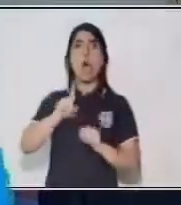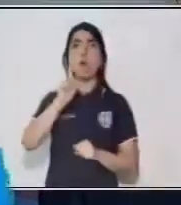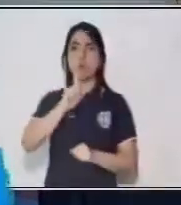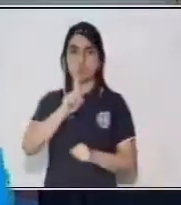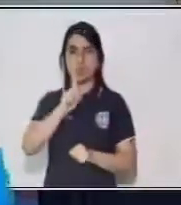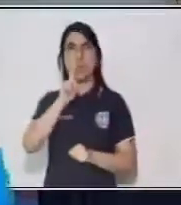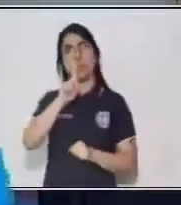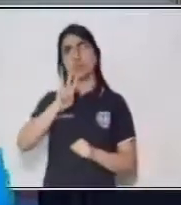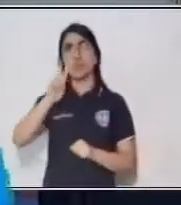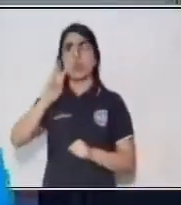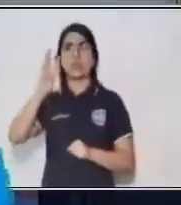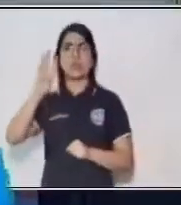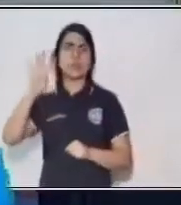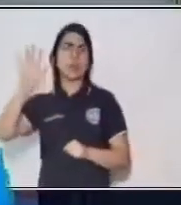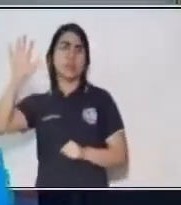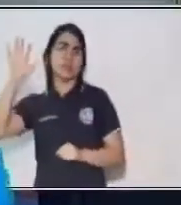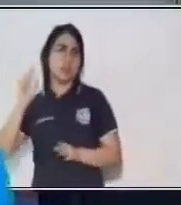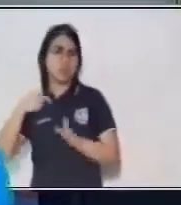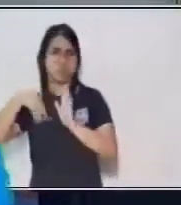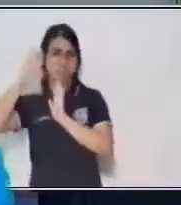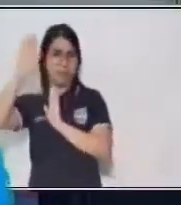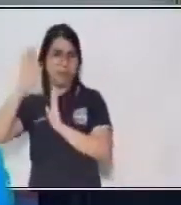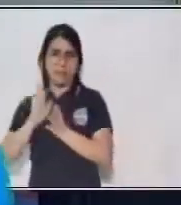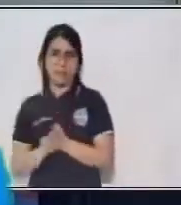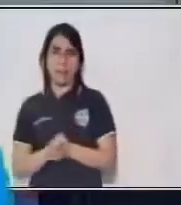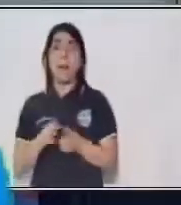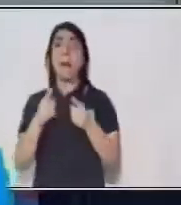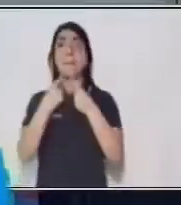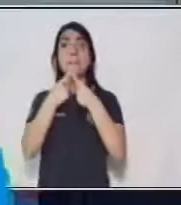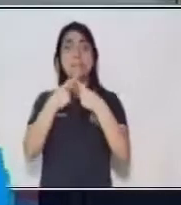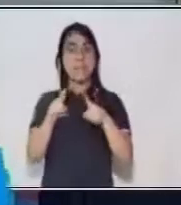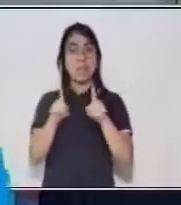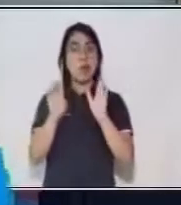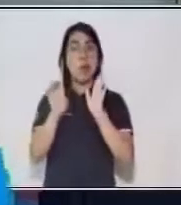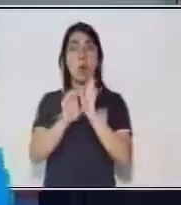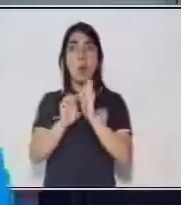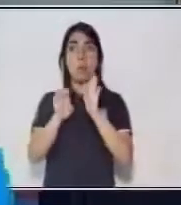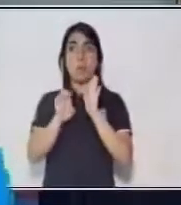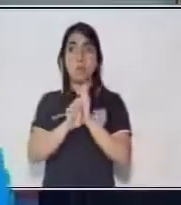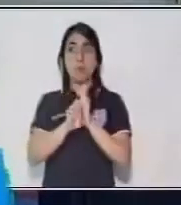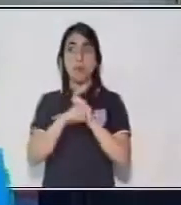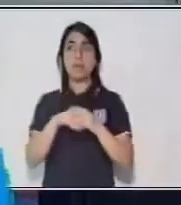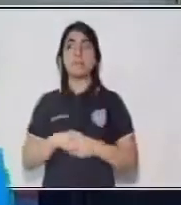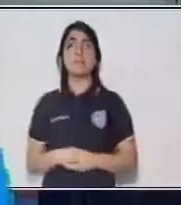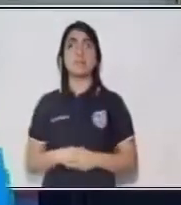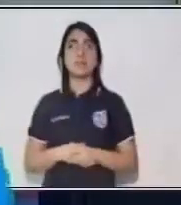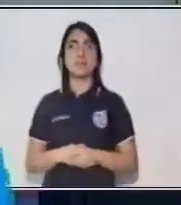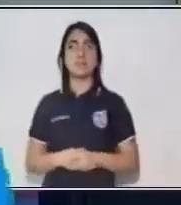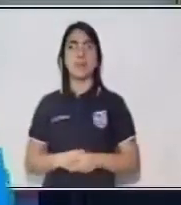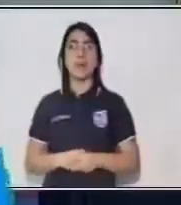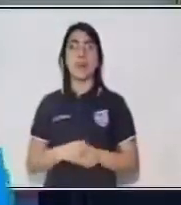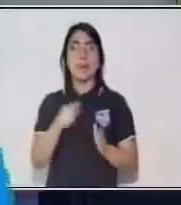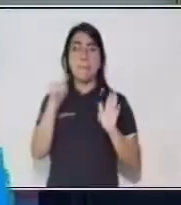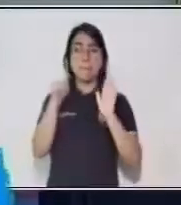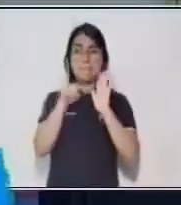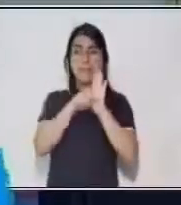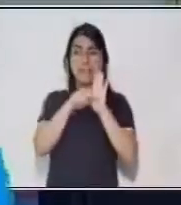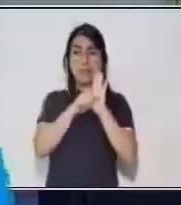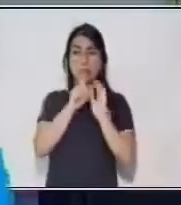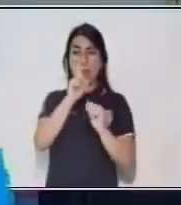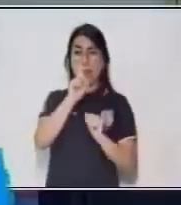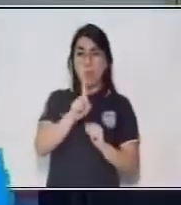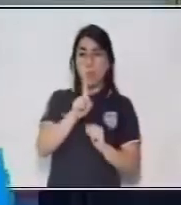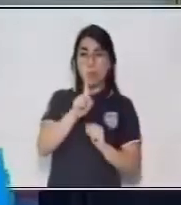forma, cuando n sea menor a 1, pero sea mayor